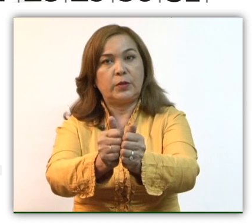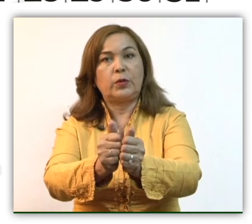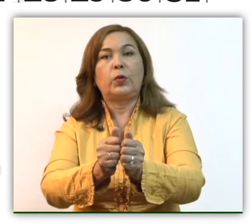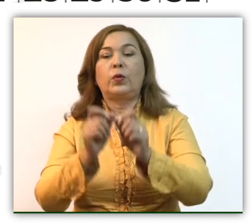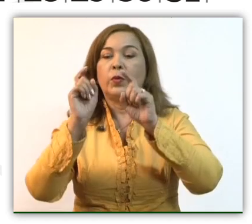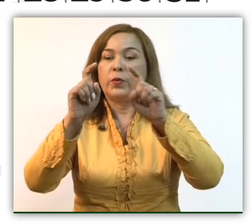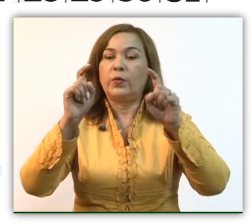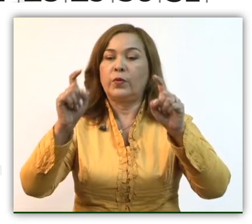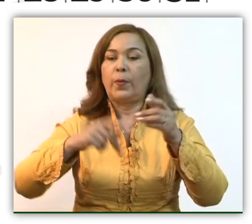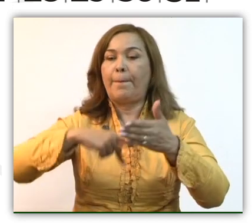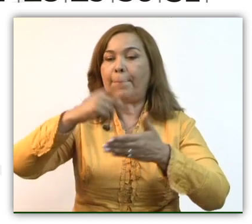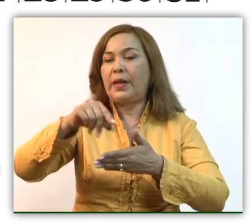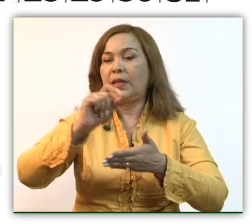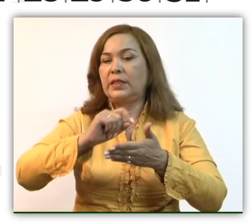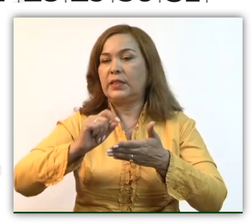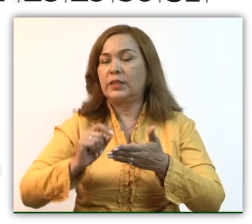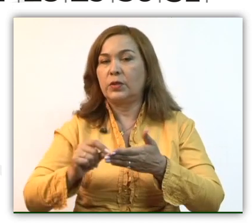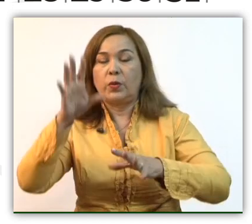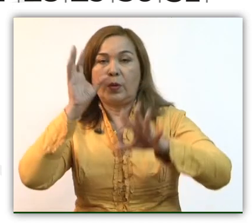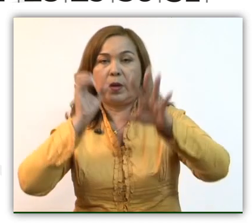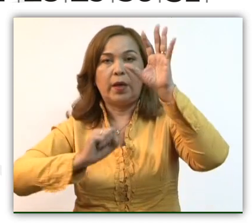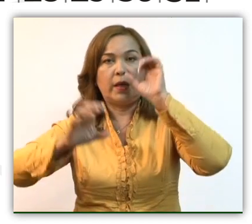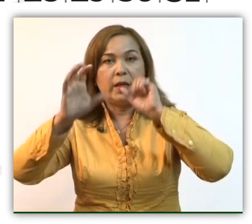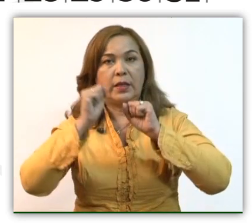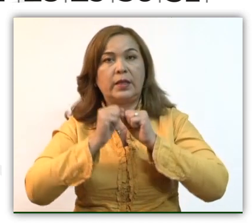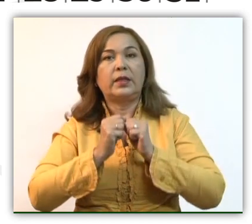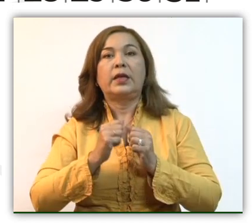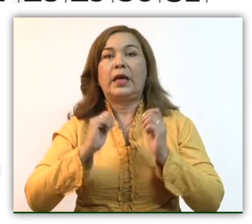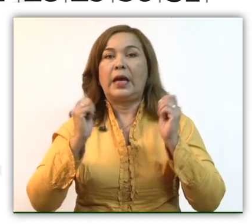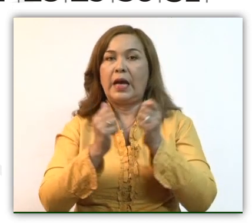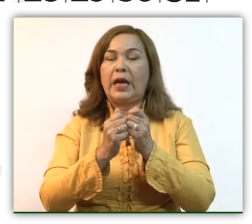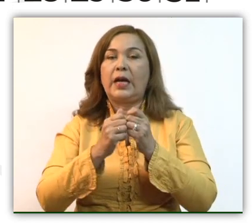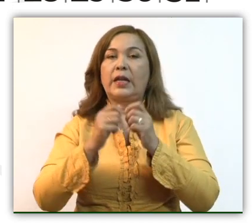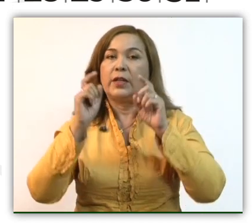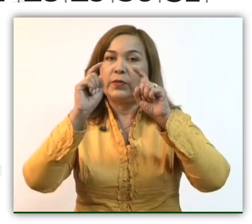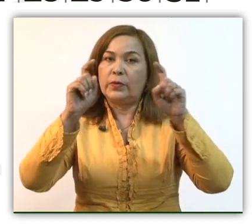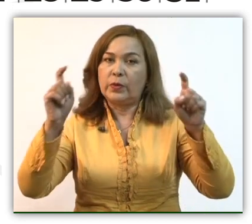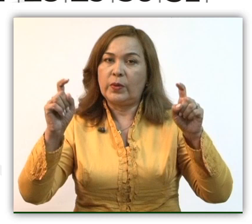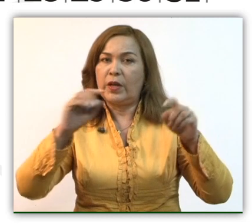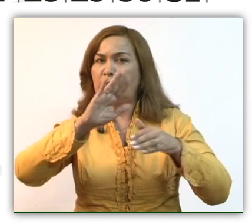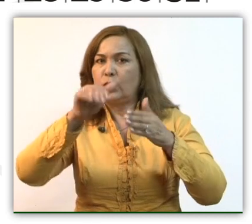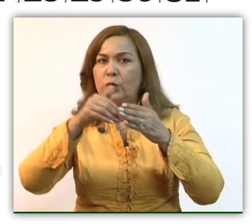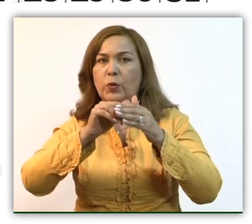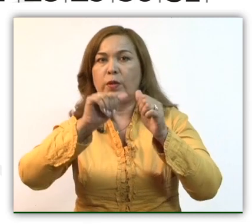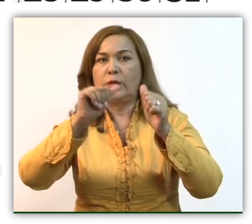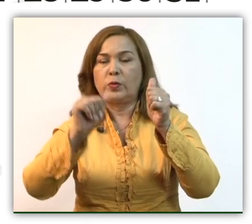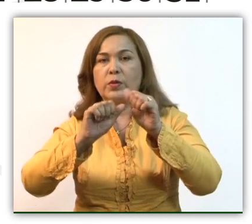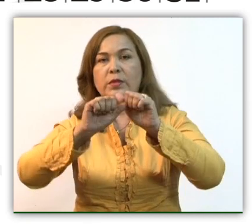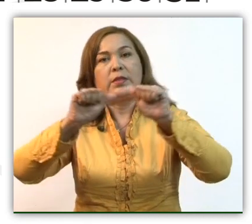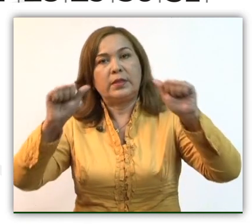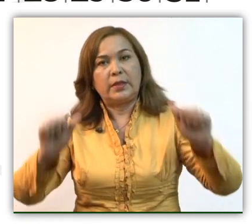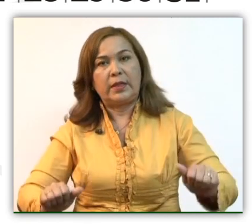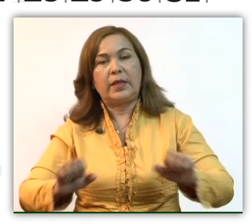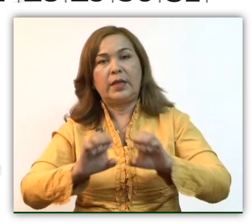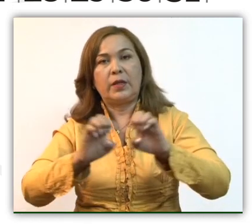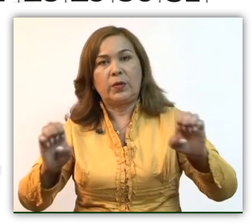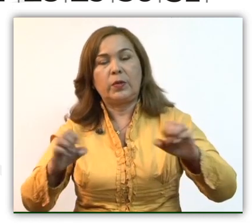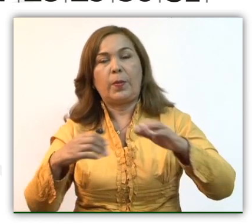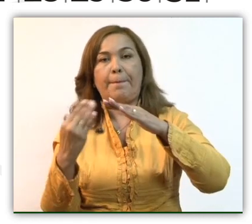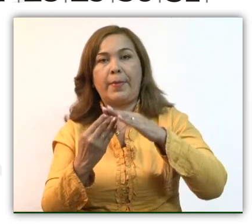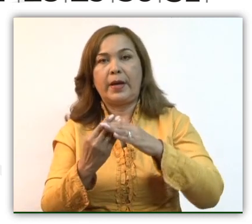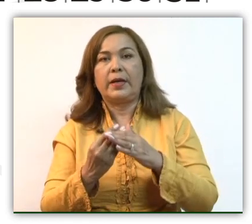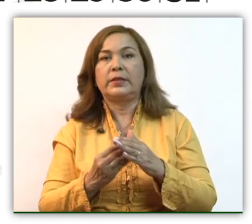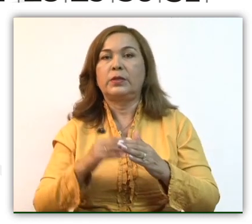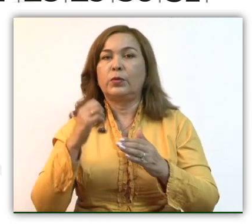de acompañamiento, formación y planificación a los aprendizajes de las áreas de formación en todo el Subsistema